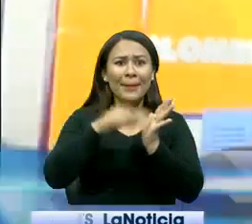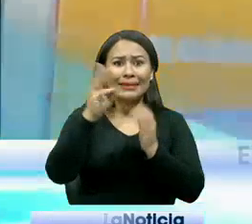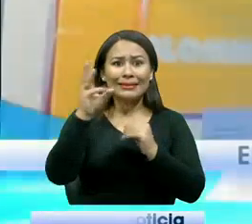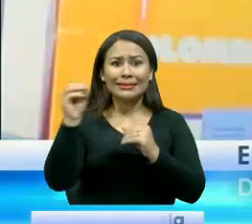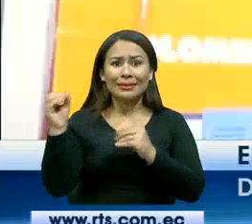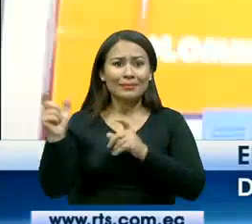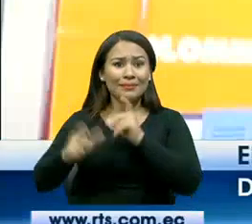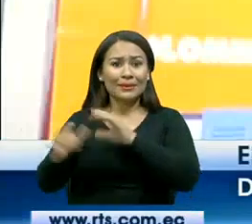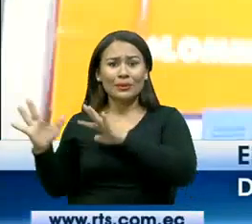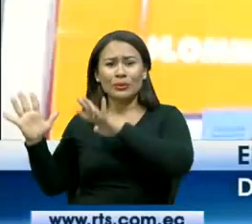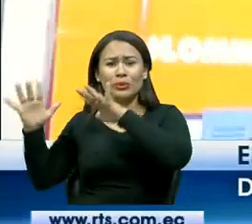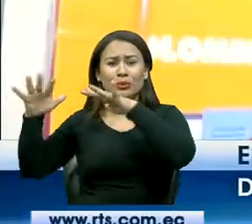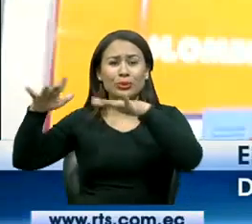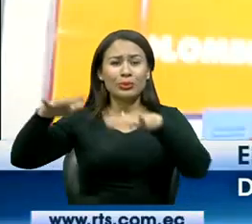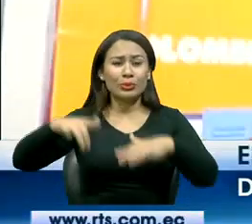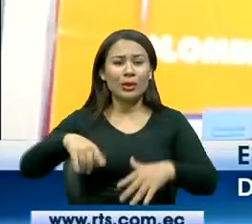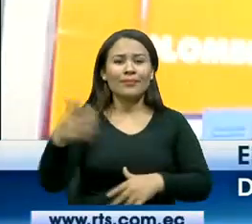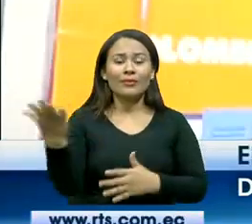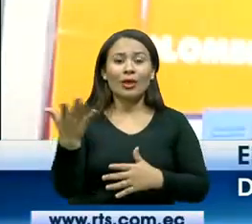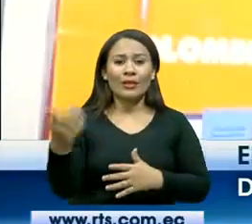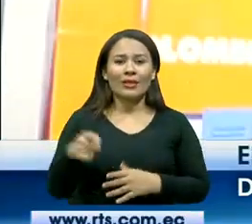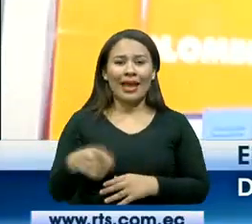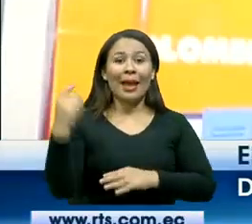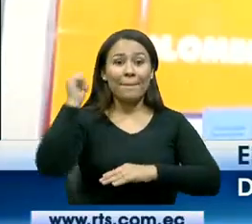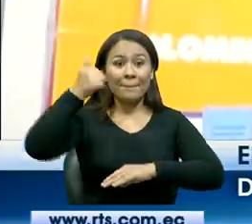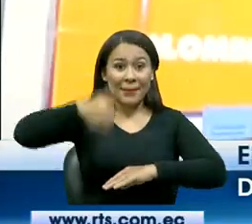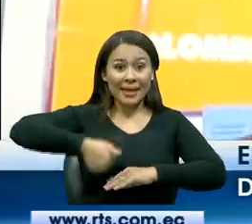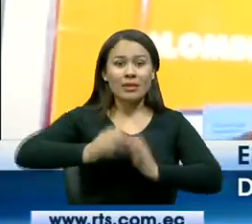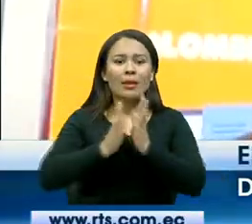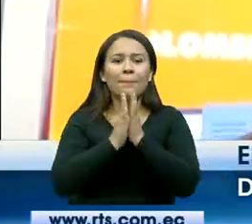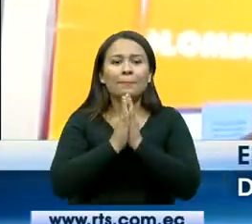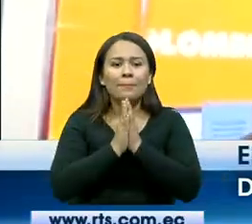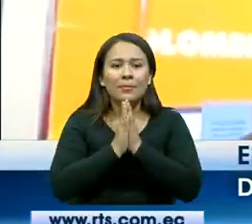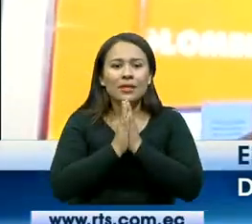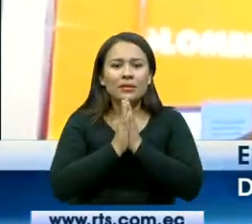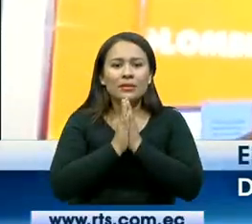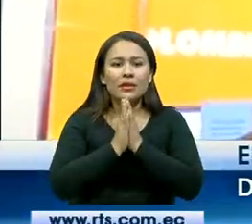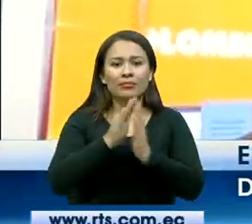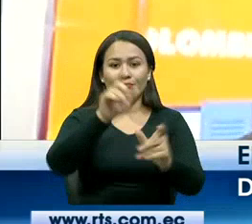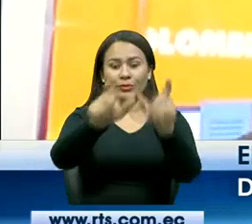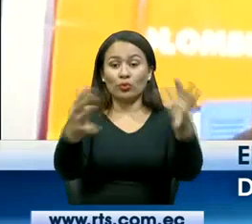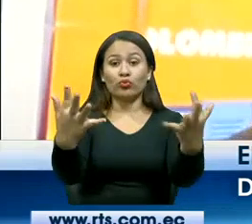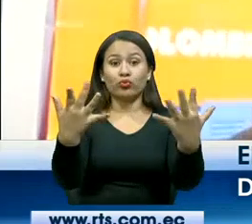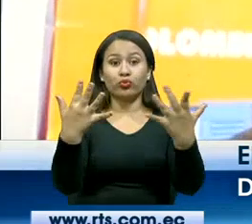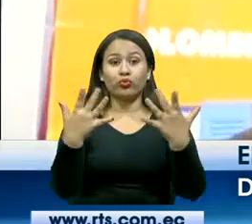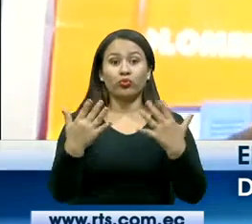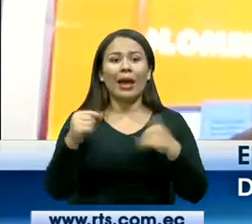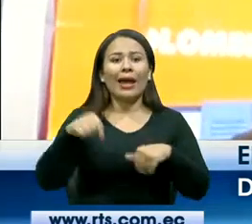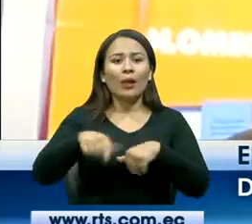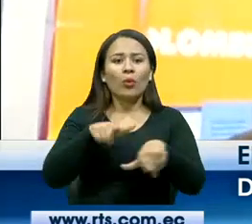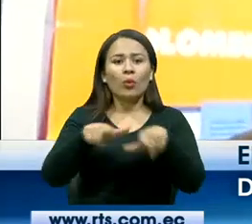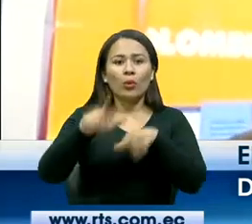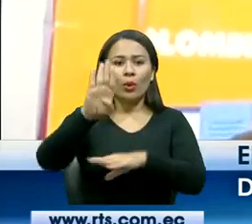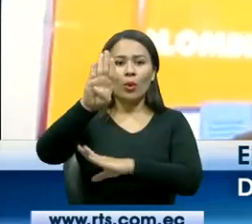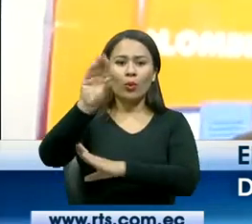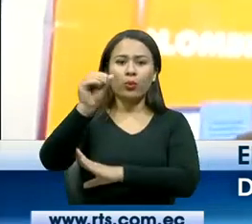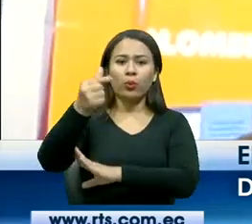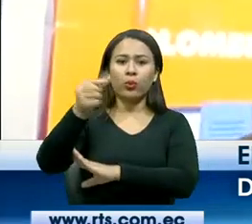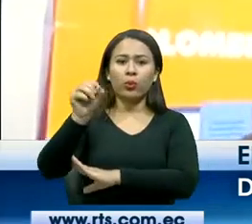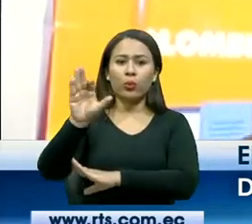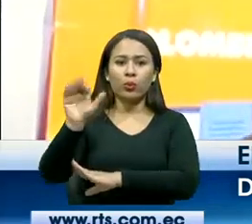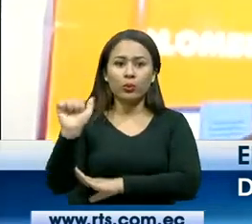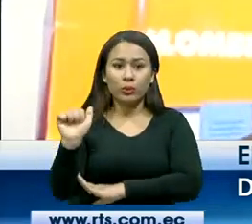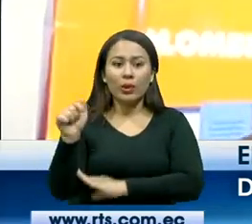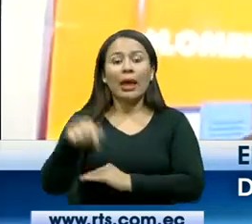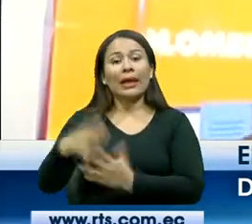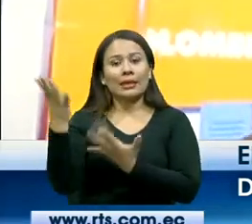Papa Francisco emitirá una misa el día de mañana en el Parque Simón Bolívar, en la ciudad de Bogotá. Ahí se espera que el Papa Francisco se